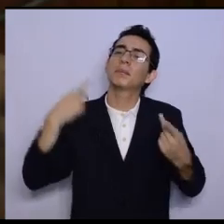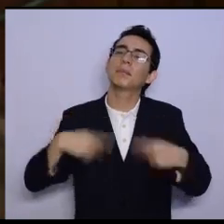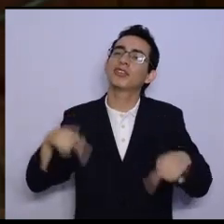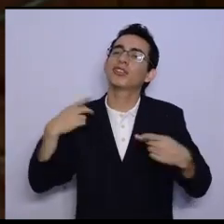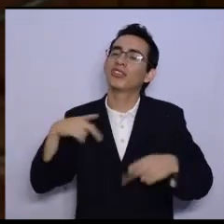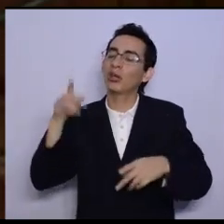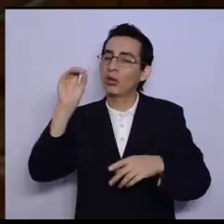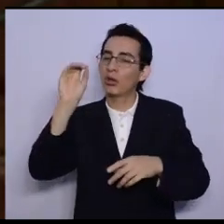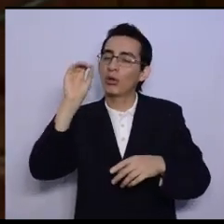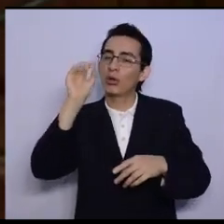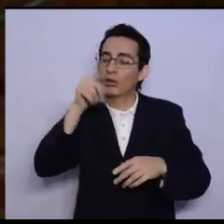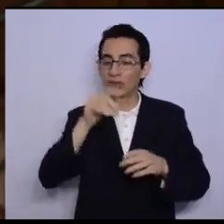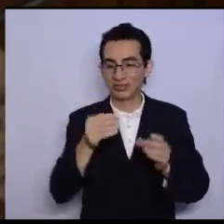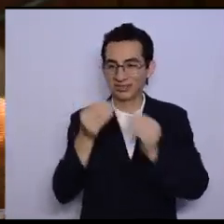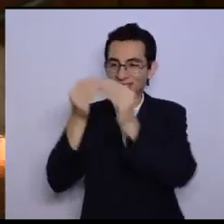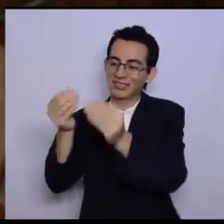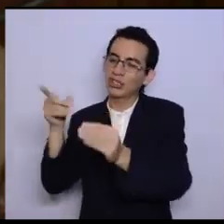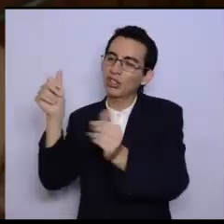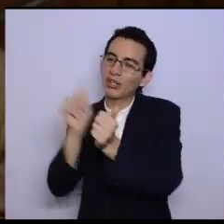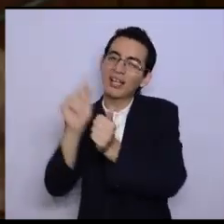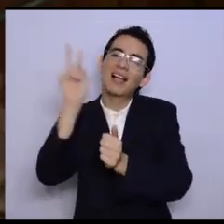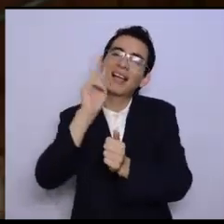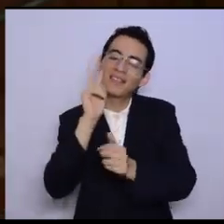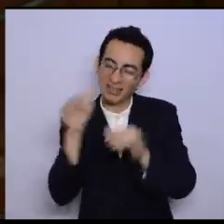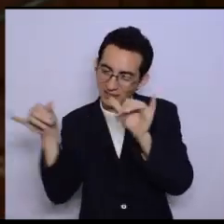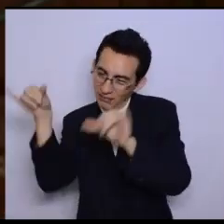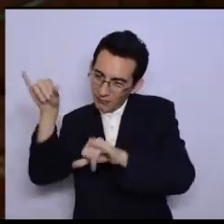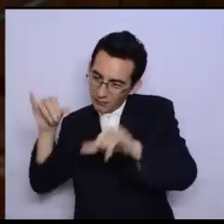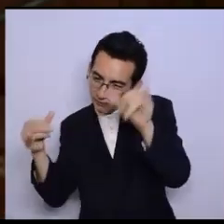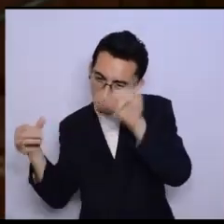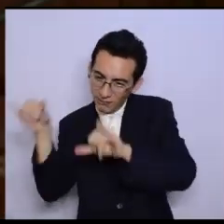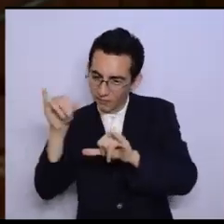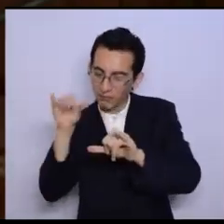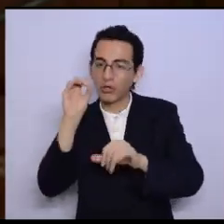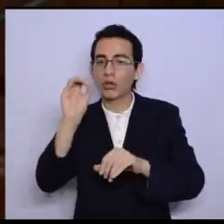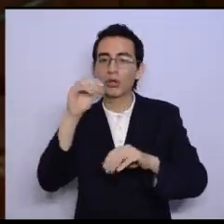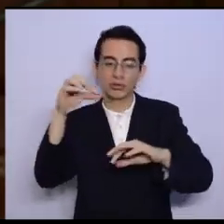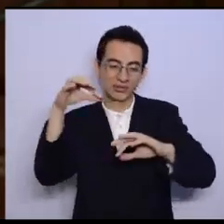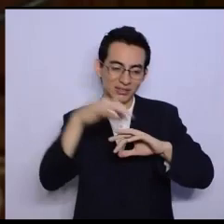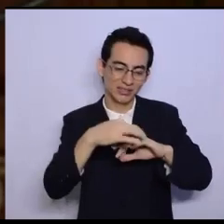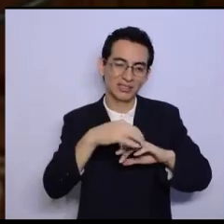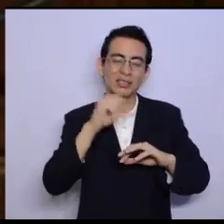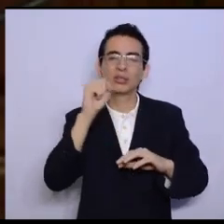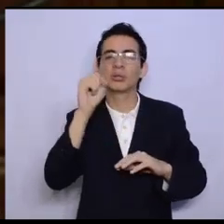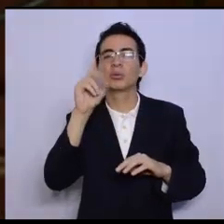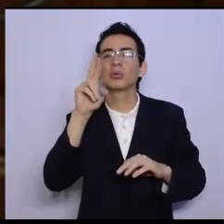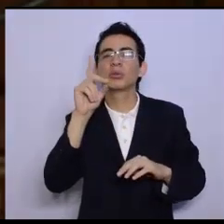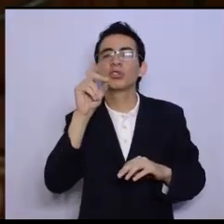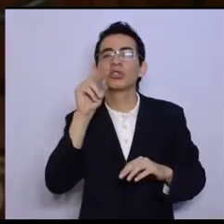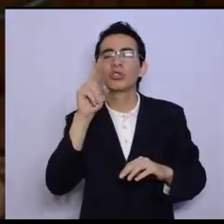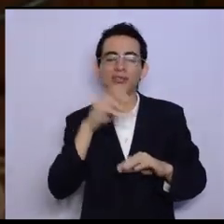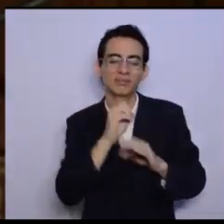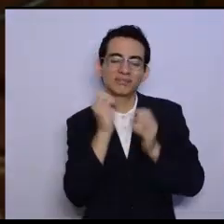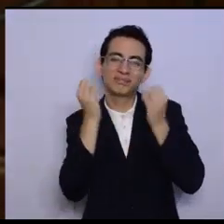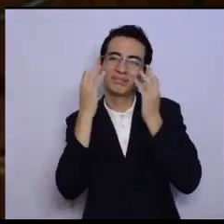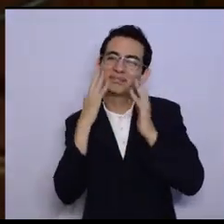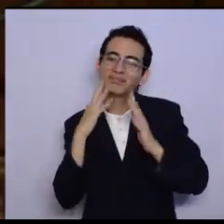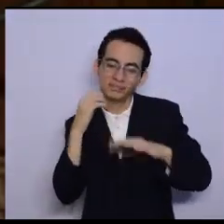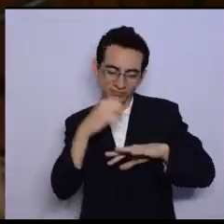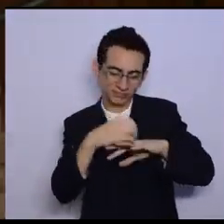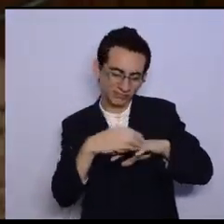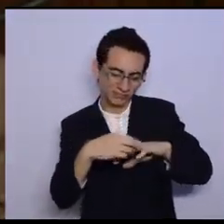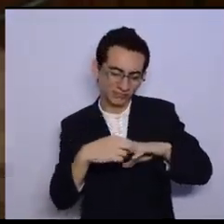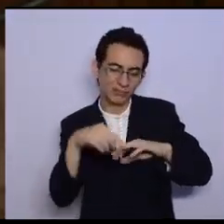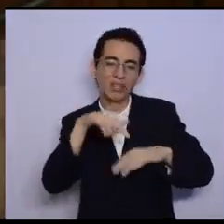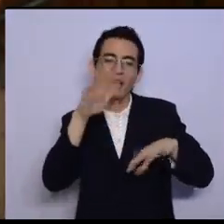agentes químicos, no lo exponga al polvo, el mismo sudor y cosas que agarramos en la mano, el caso de un anillo,